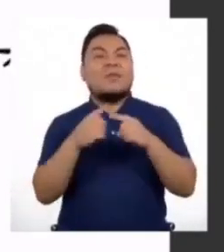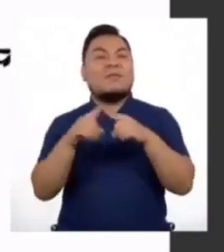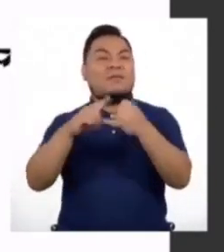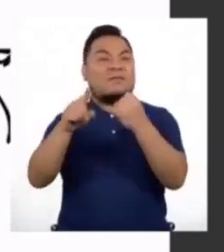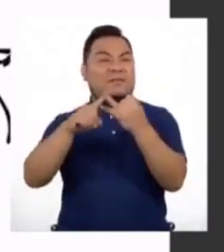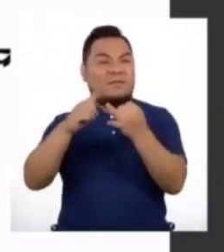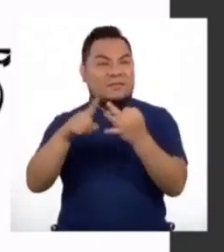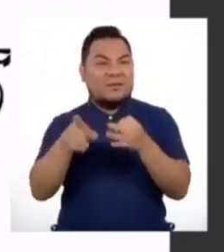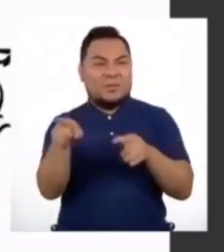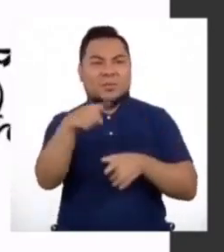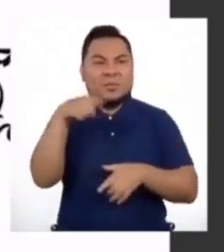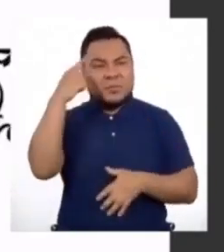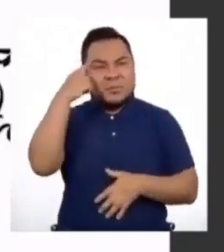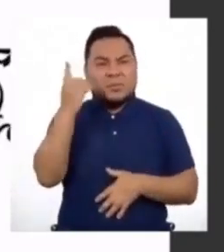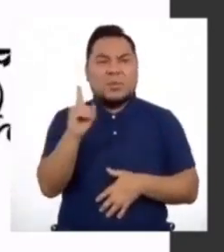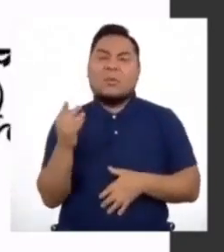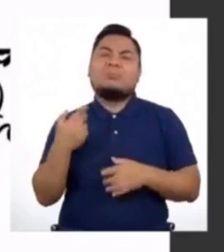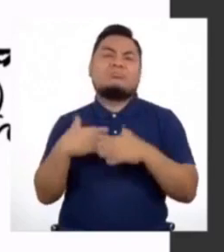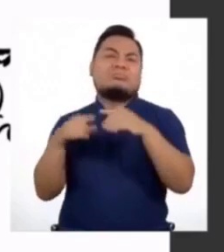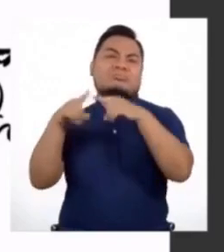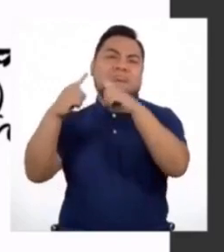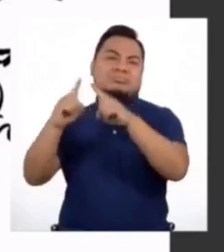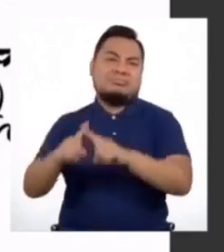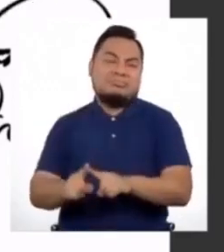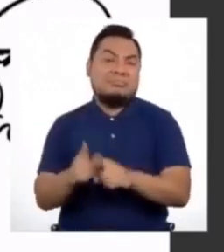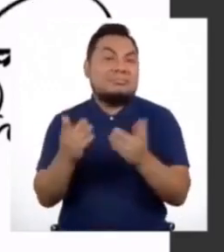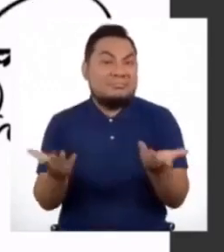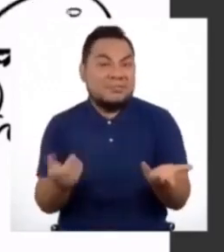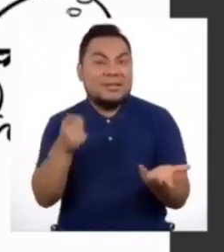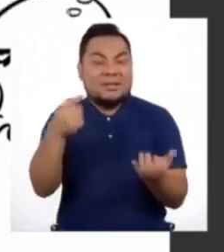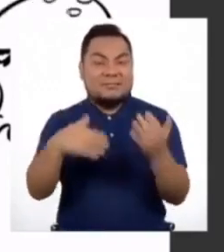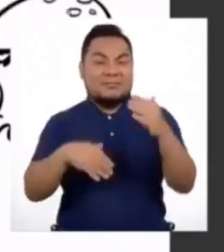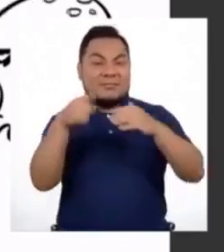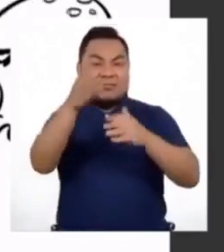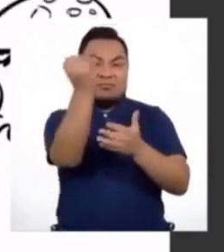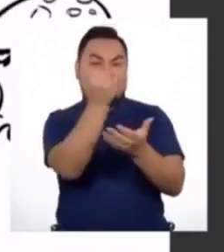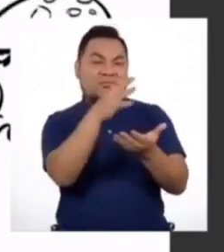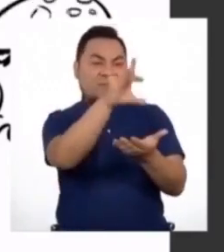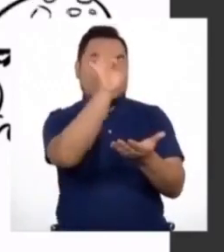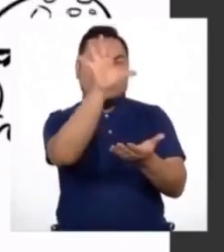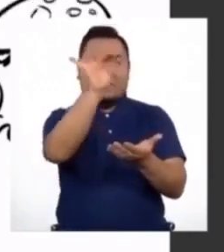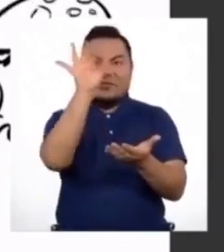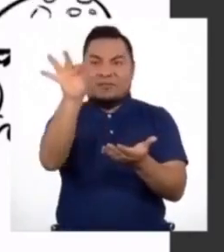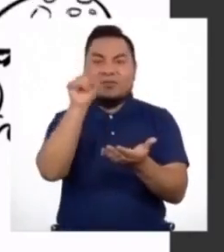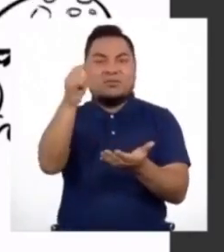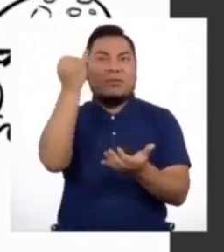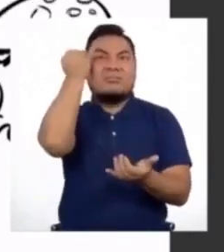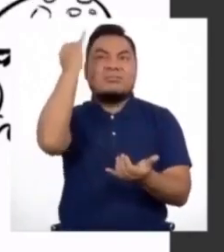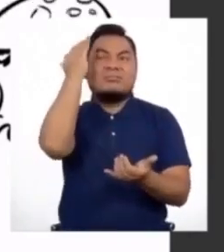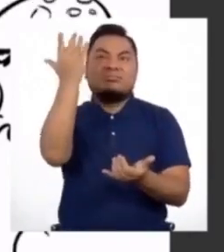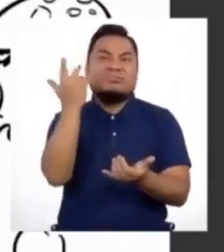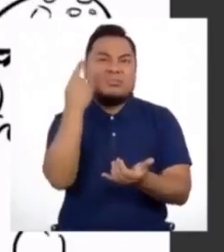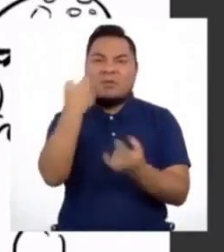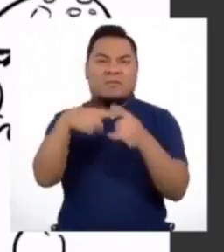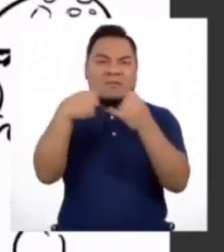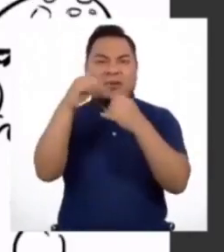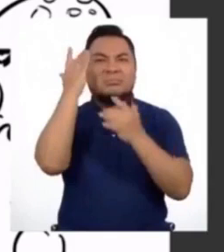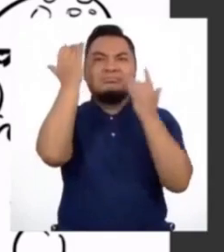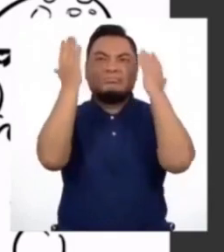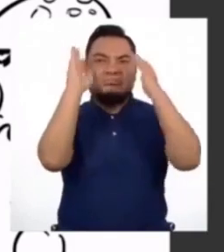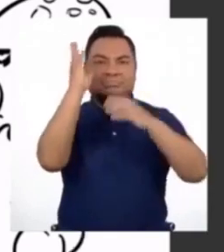de seres, los que nosotros creamos. No hay límites, el único límite que existe en este tipo de cosas es nuestra imaginación.